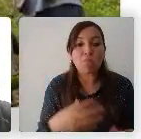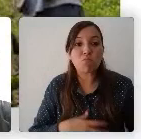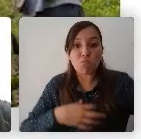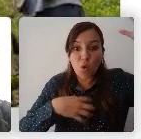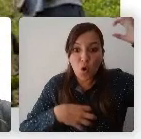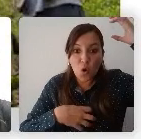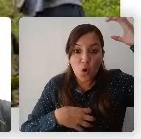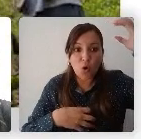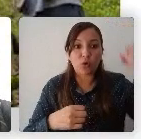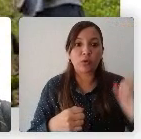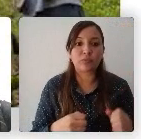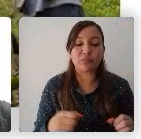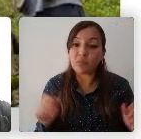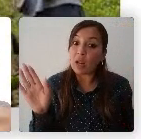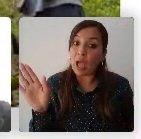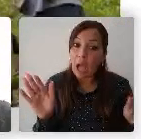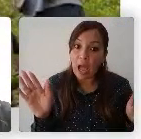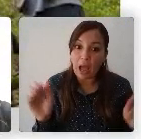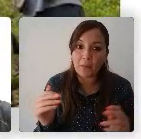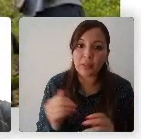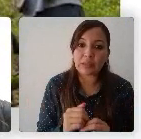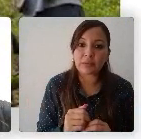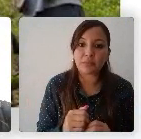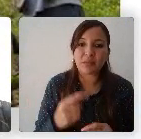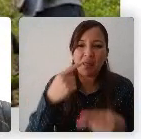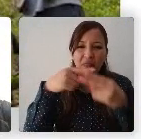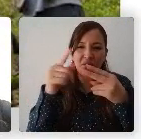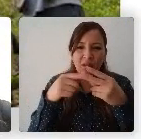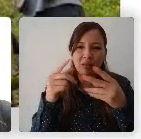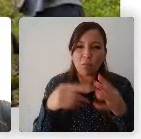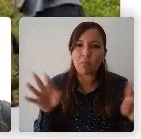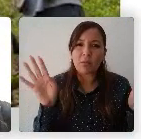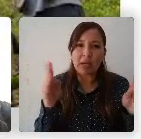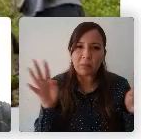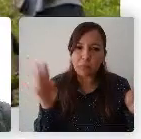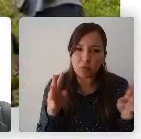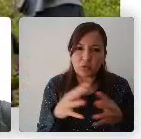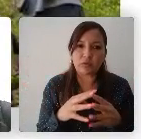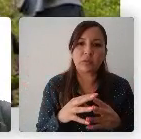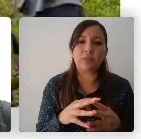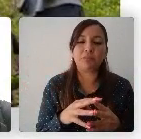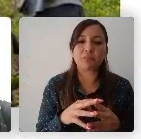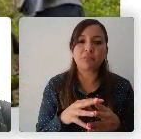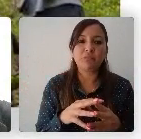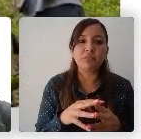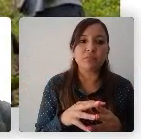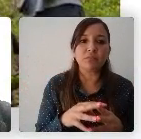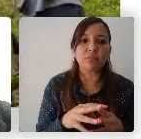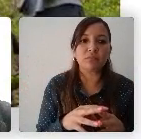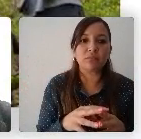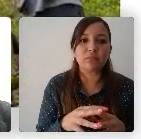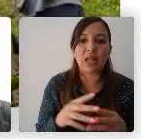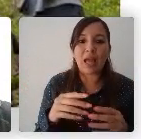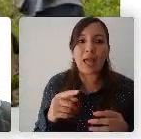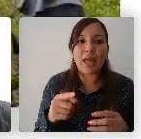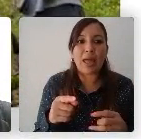justamente conectarse con la naturaleza, con las diferentes especies de aves, de primates que hay allí, ¿no? Es